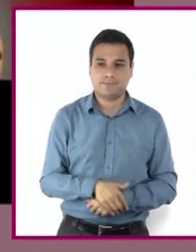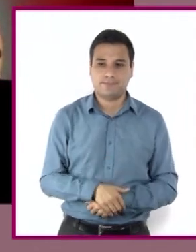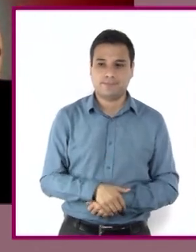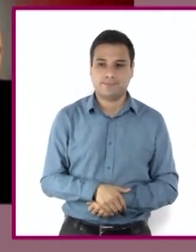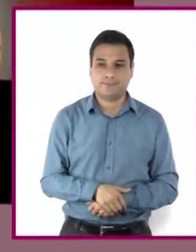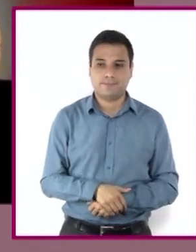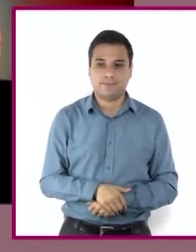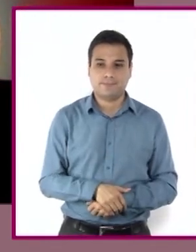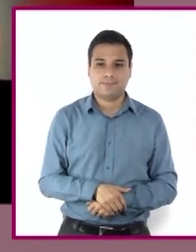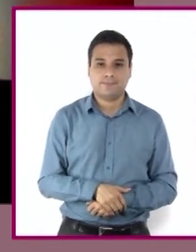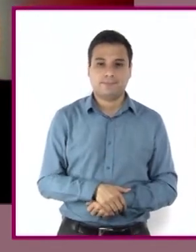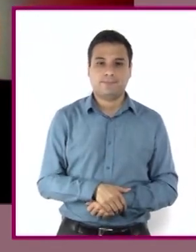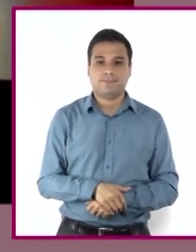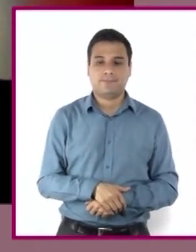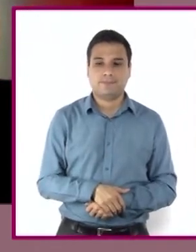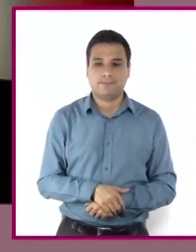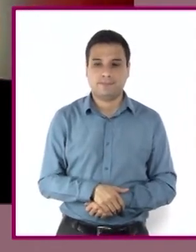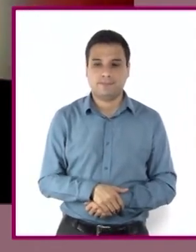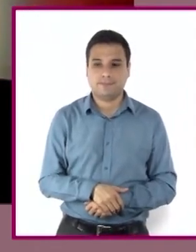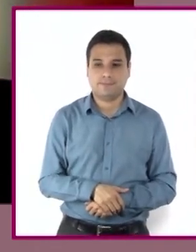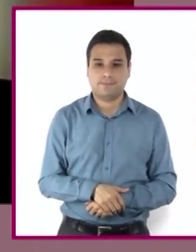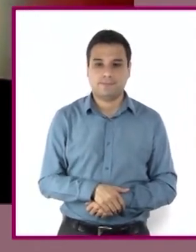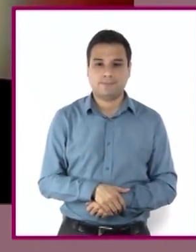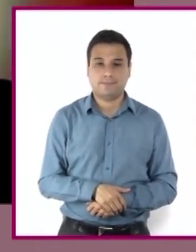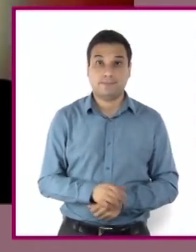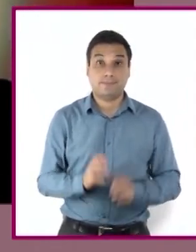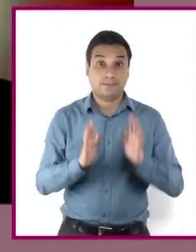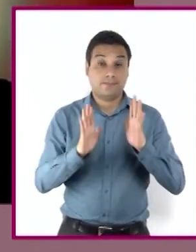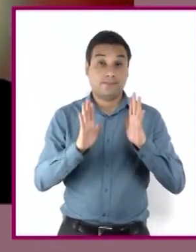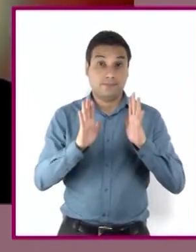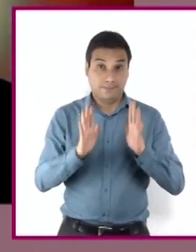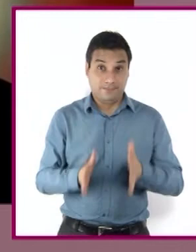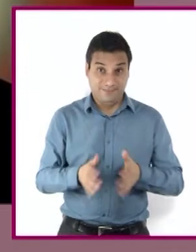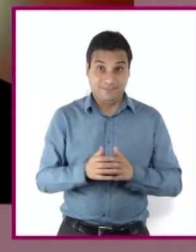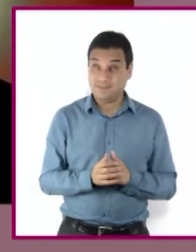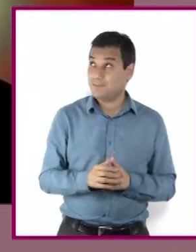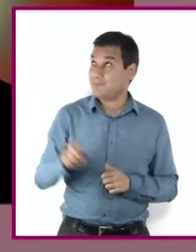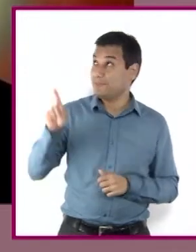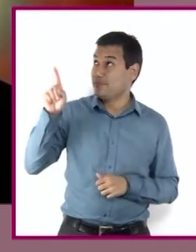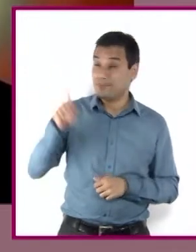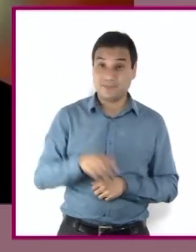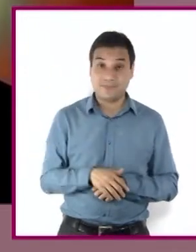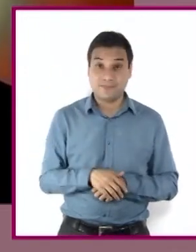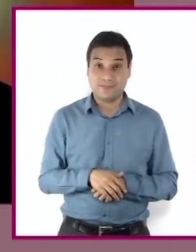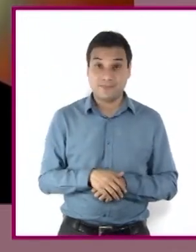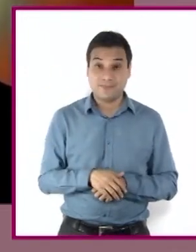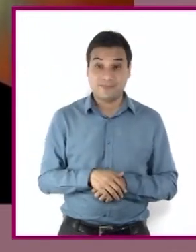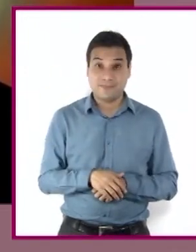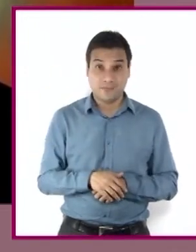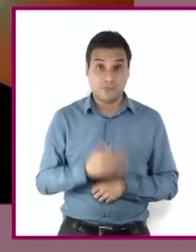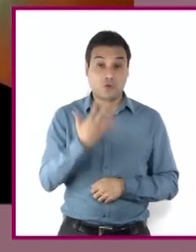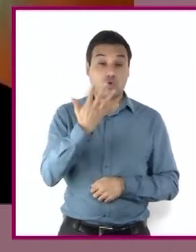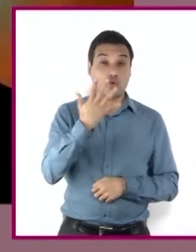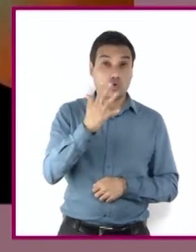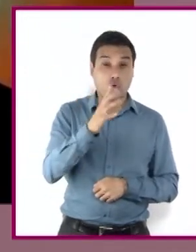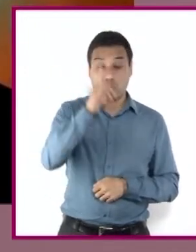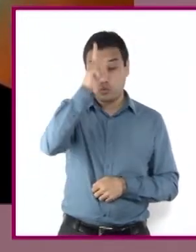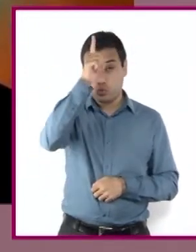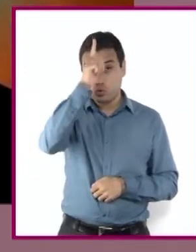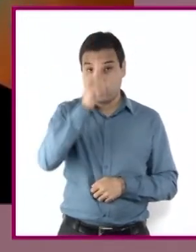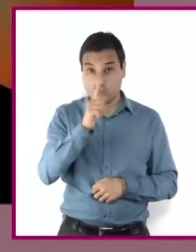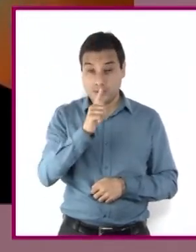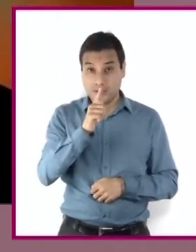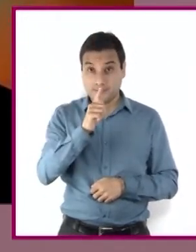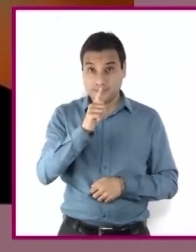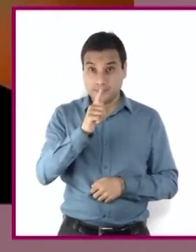Y cuando salieron Nanahuatzin y Tecusistecatl, transformados respectivamente en sol y luna, emitían